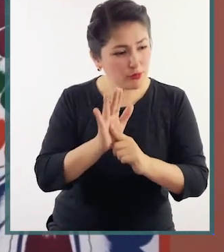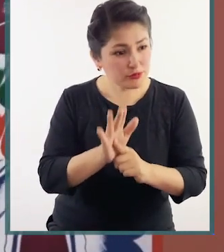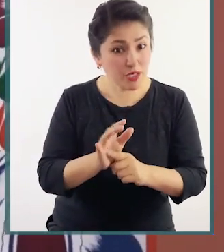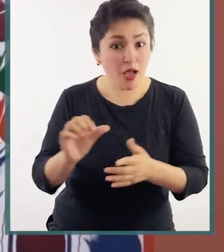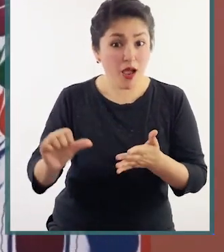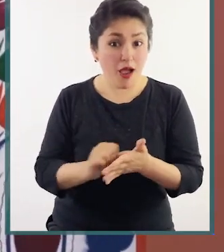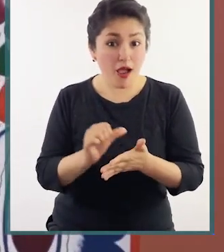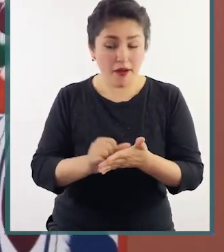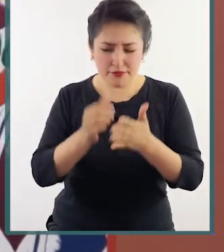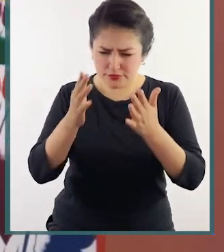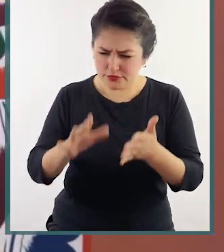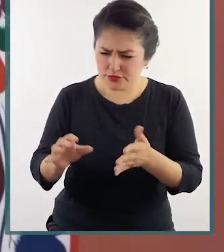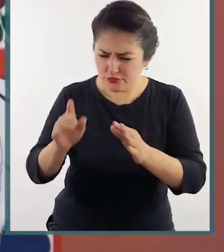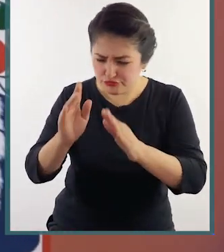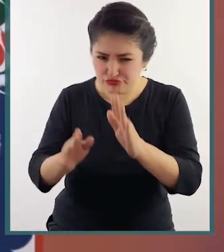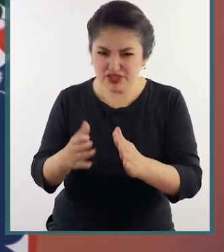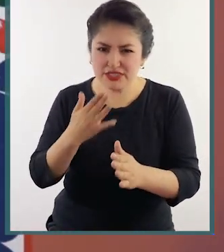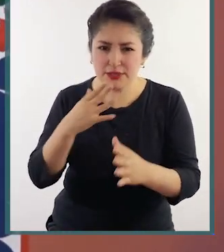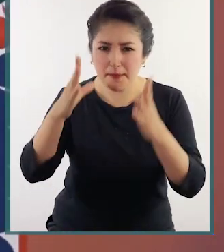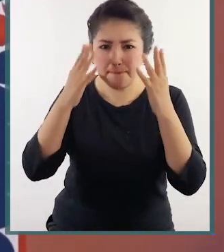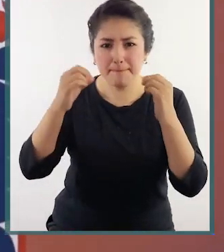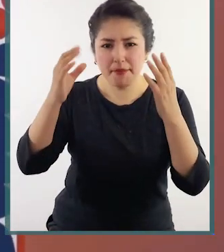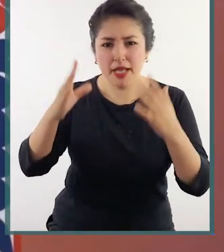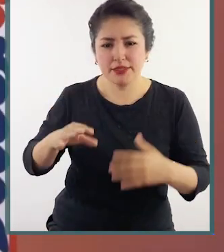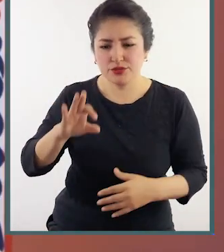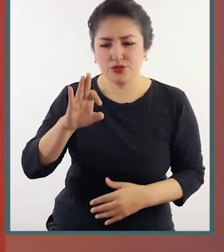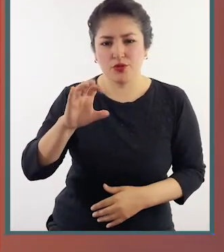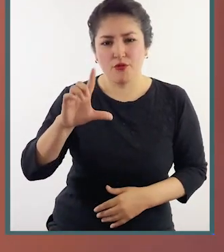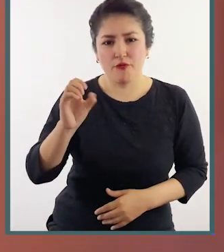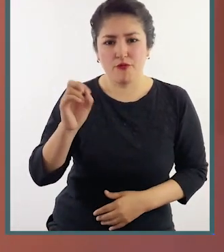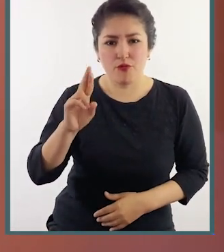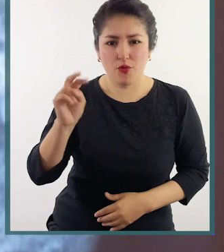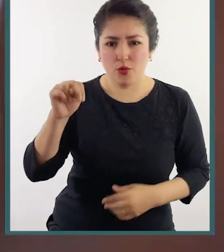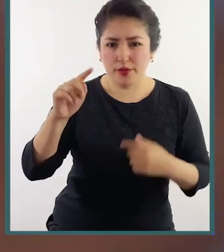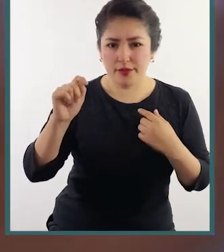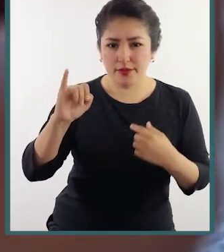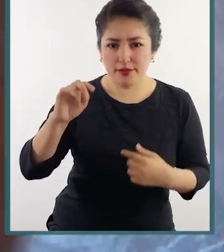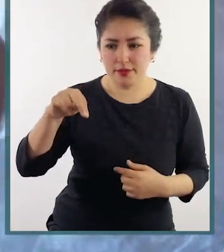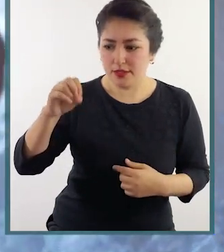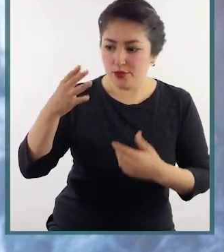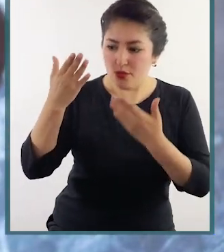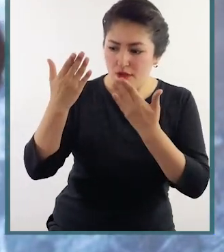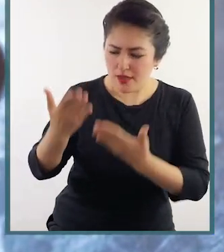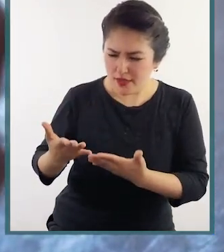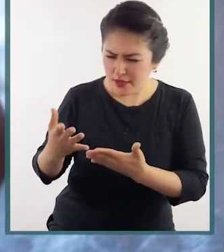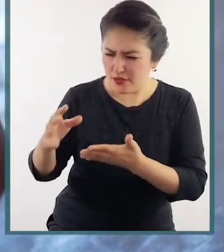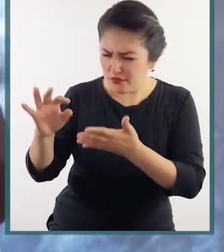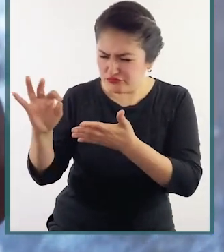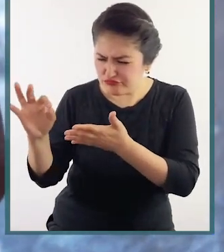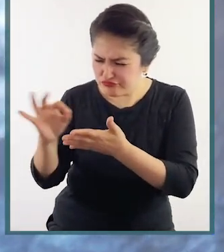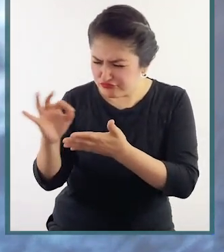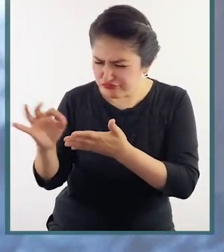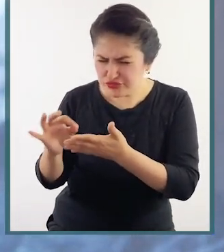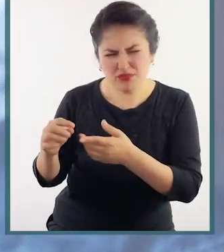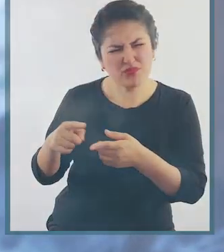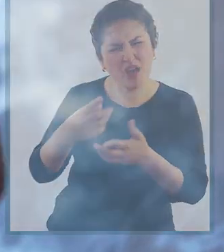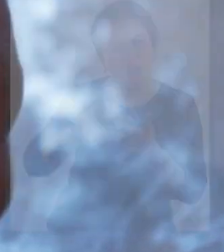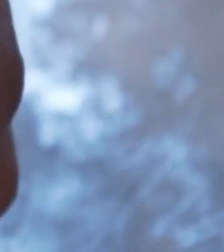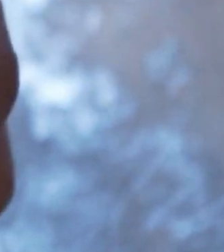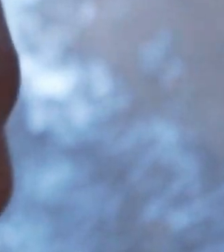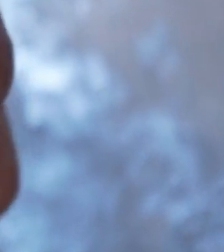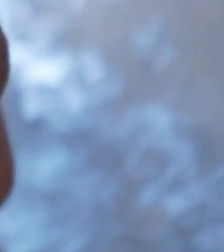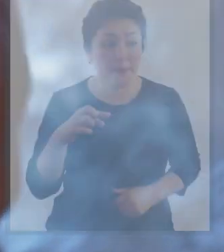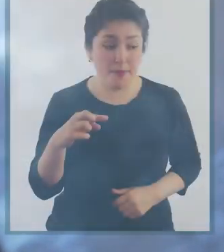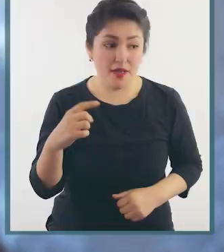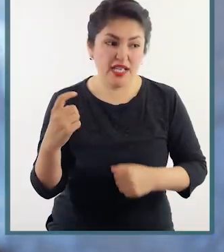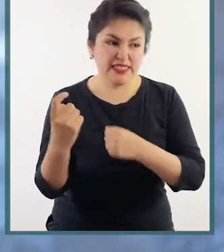por otros importantes artesanos, como su maestro Florentino Jiménez. ¿Pero cómo aprendió a hacer este impresionante trabajo? Mi